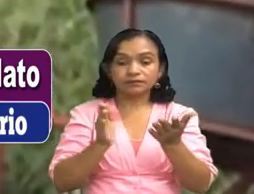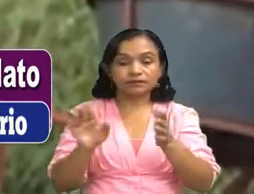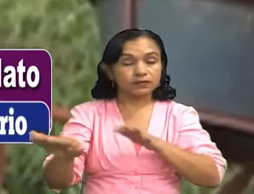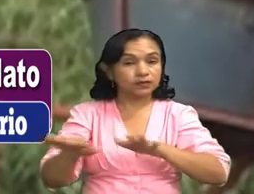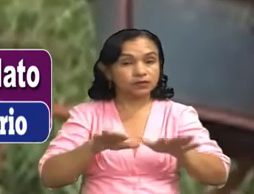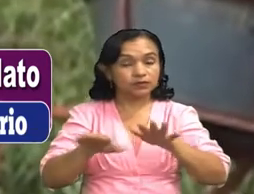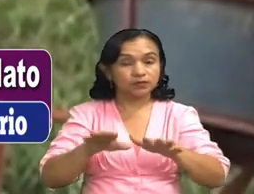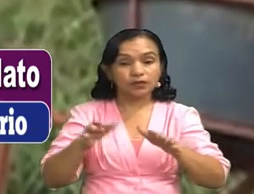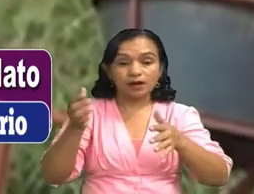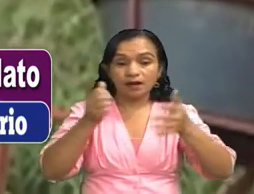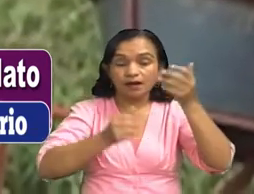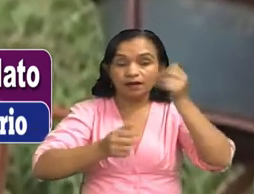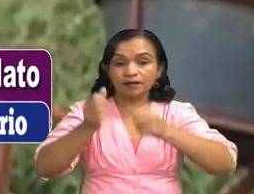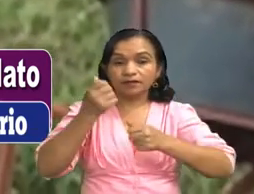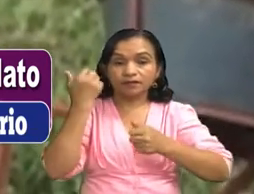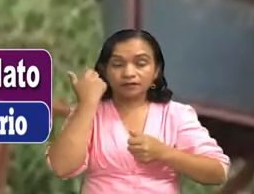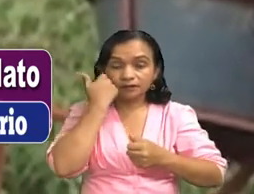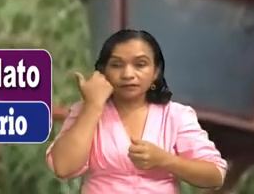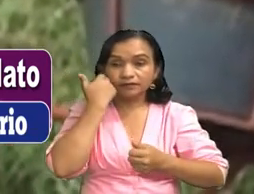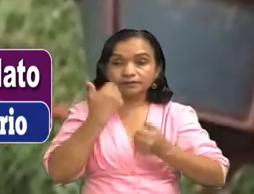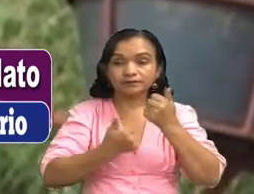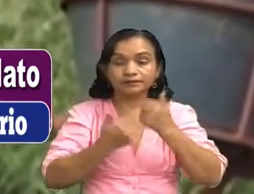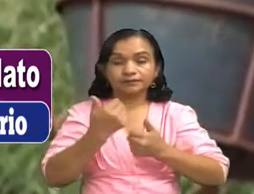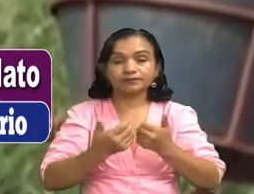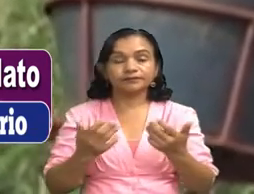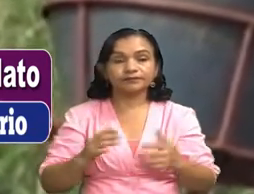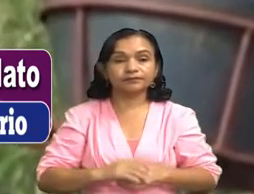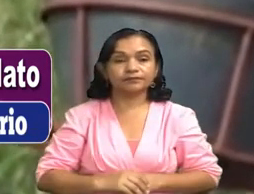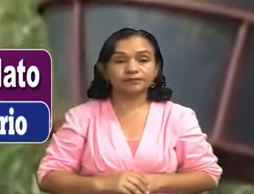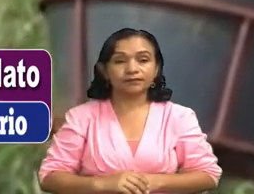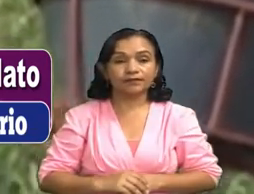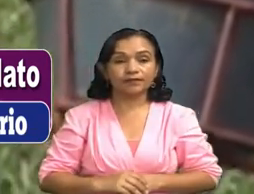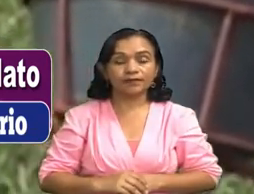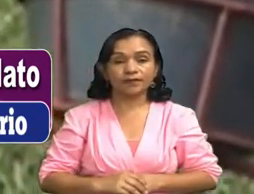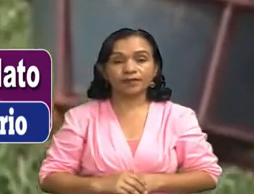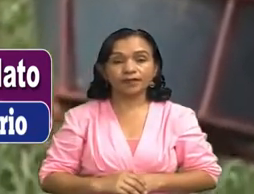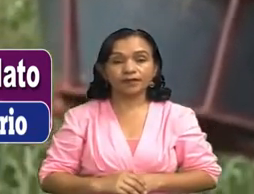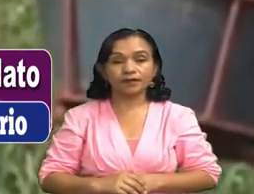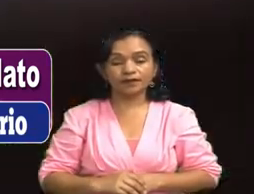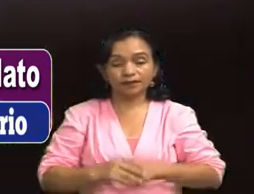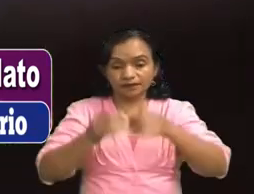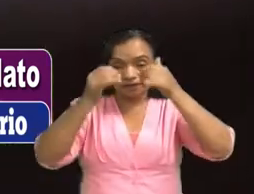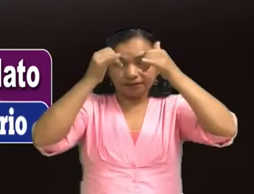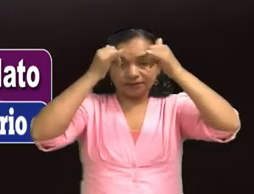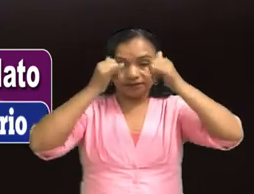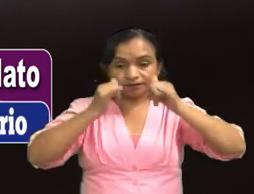la apartamos. Es como, claro, como los productos que vienen para el ganado.